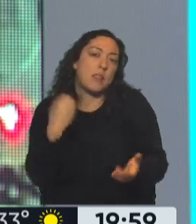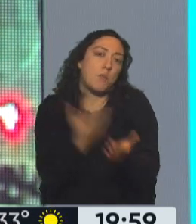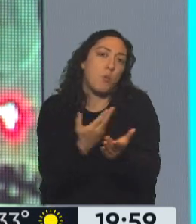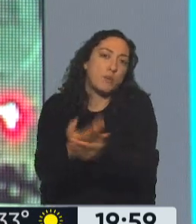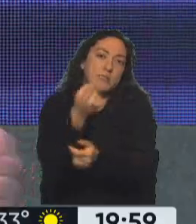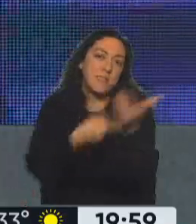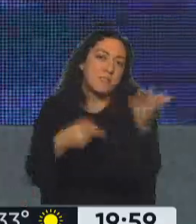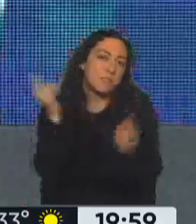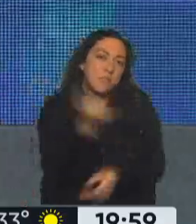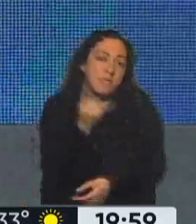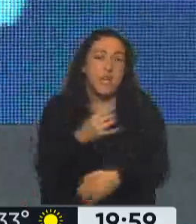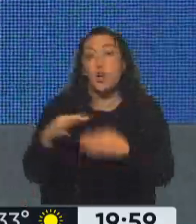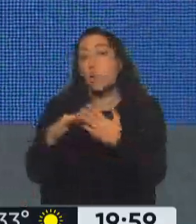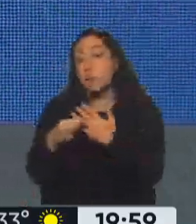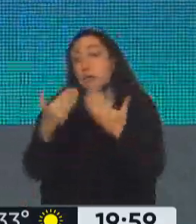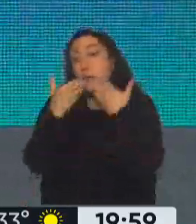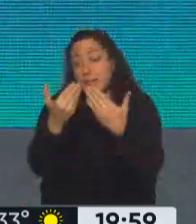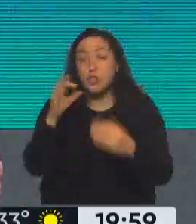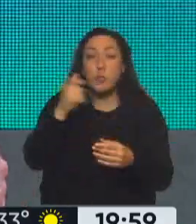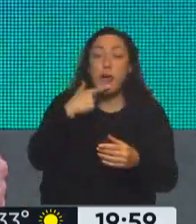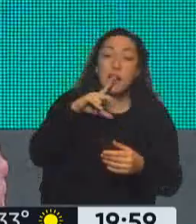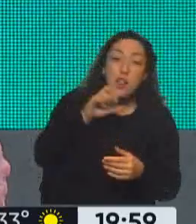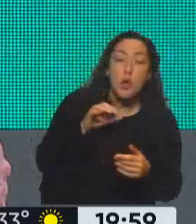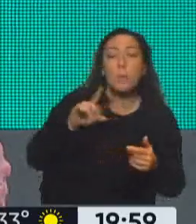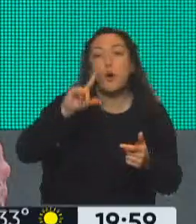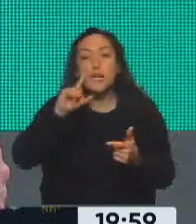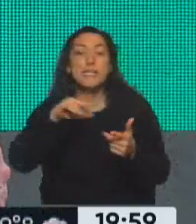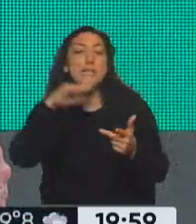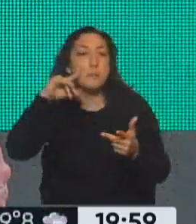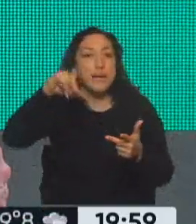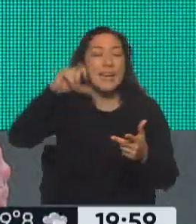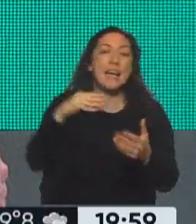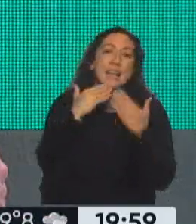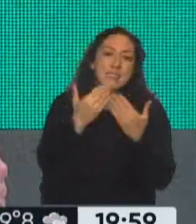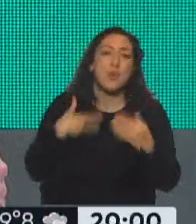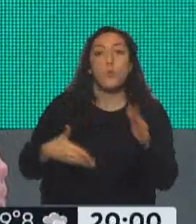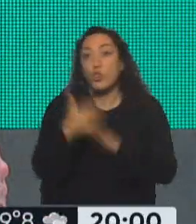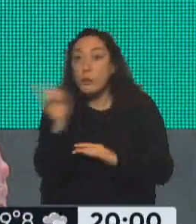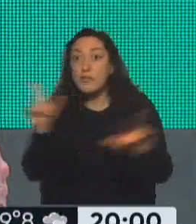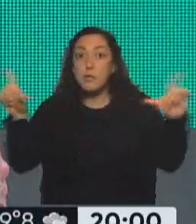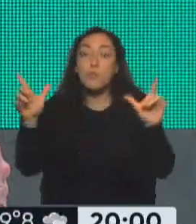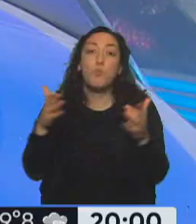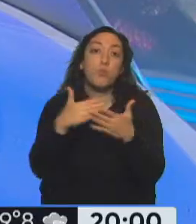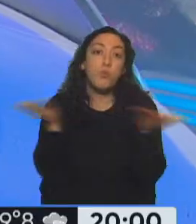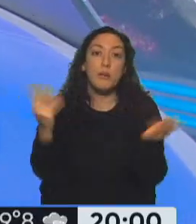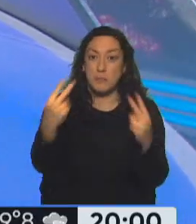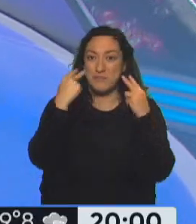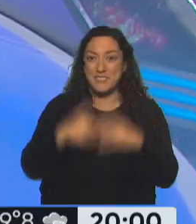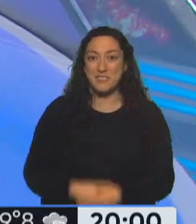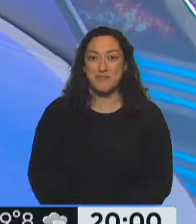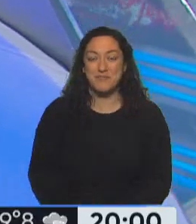mentiras. Gracias por tu compromiso. Gracias Osvaldo, gracias Poli, gracias Jimena. Y vos no te vayas, estás en la televisión pública.